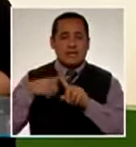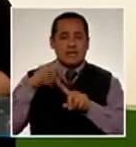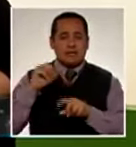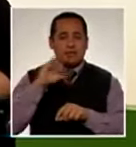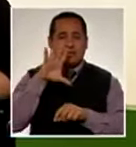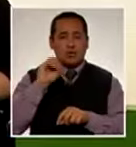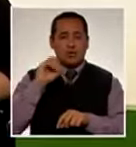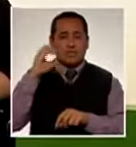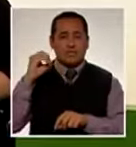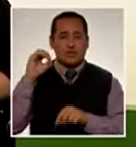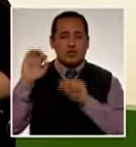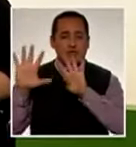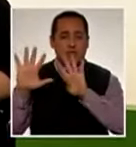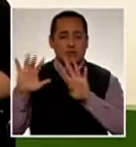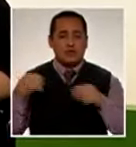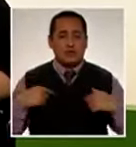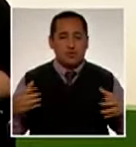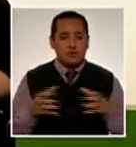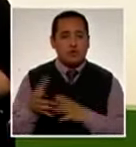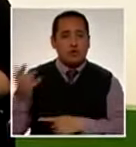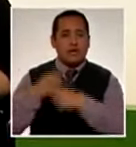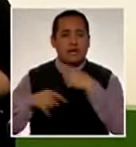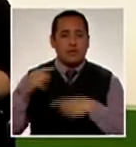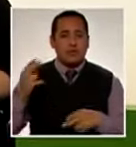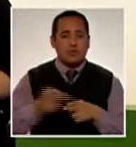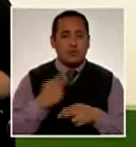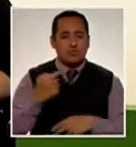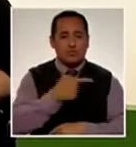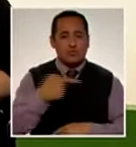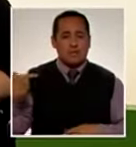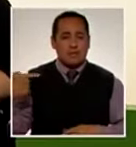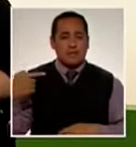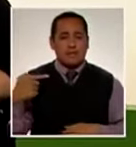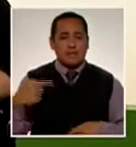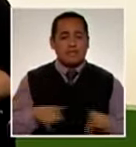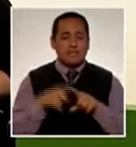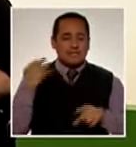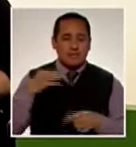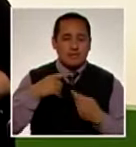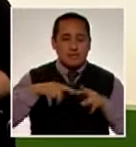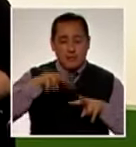619-0707, anexo 5009. Nosotros regresamos el próximo